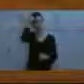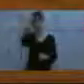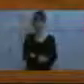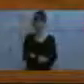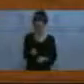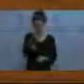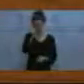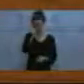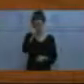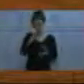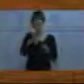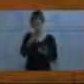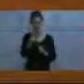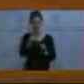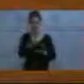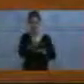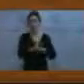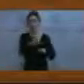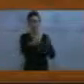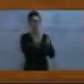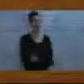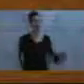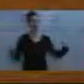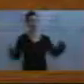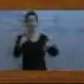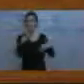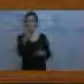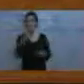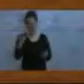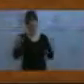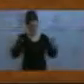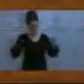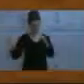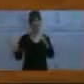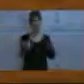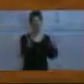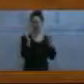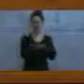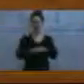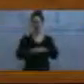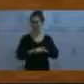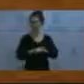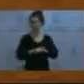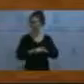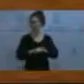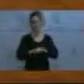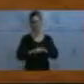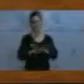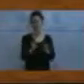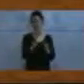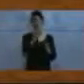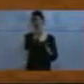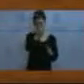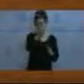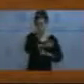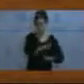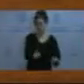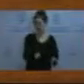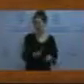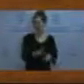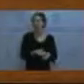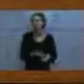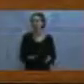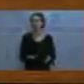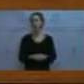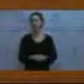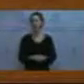que el consejero ausente diga que no hay ningún compromiso por parte del Gobierno ni del Grupo Parlamentario Socialista,